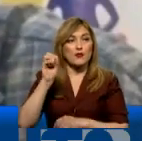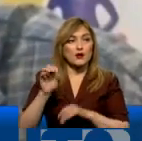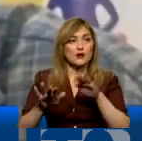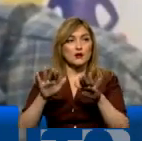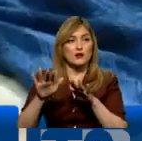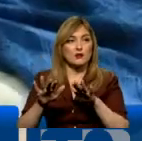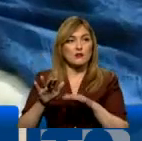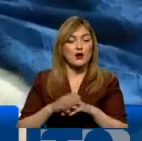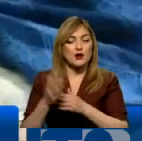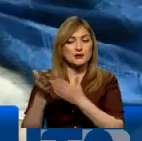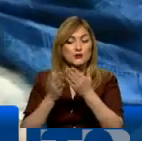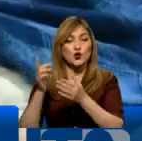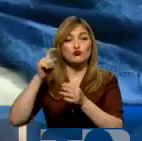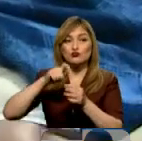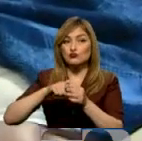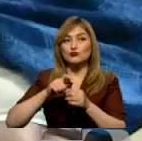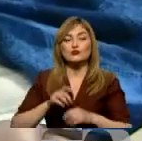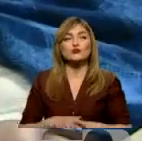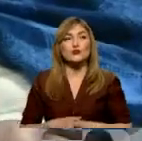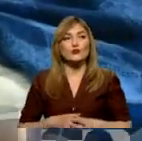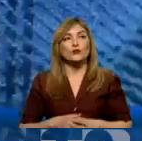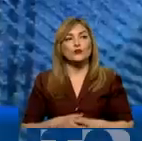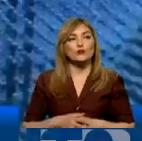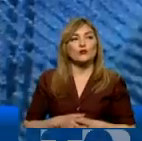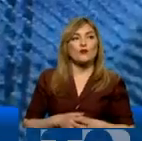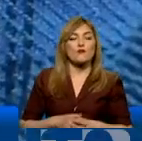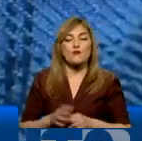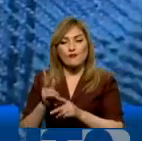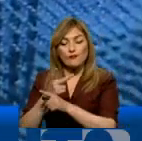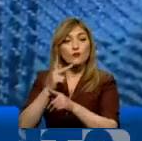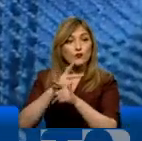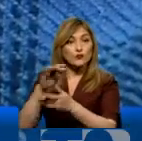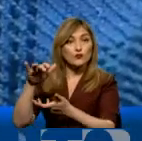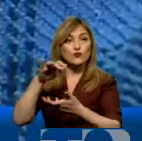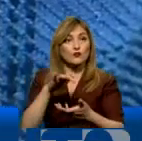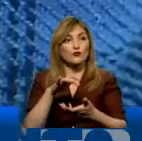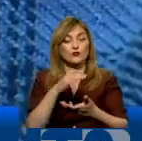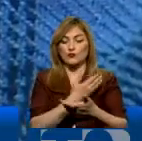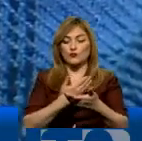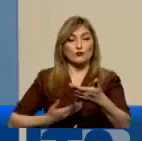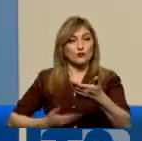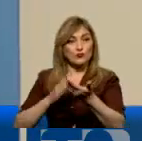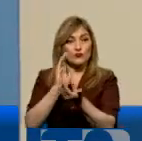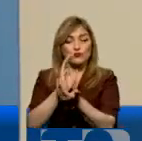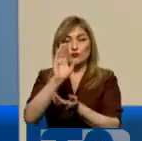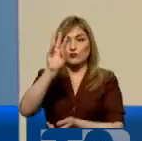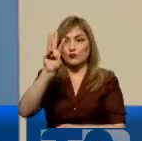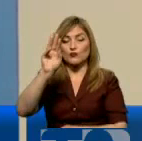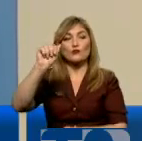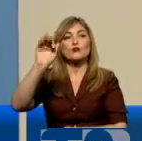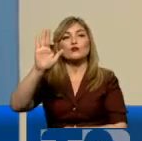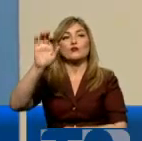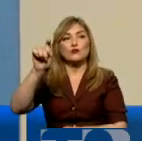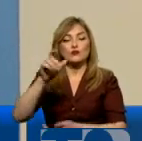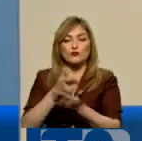el servicio de los afiliados. En cuanto al abastecimiento de insumos para las unidades, el presidente del directorio del IES, Jorge Huatet, aseguró que se trabaja en una compra